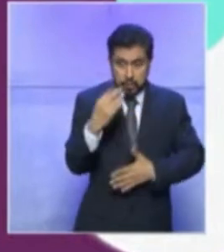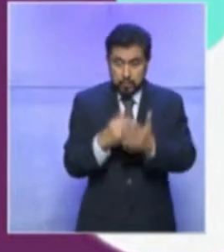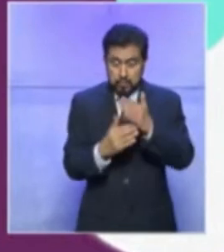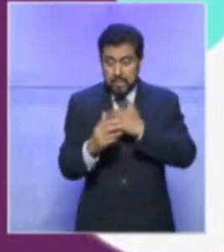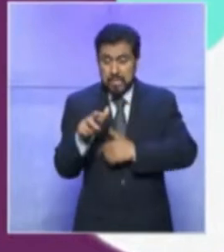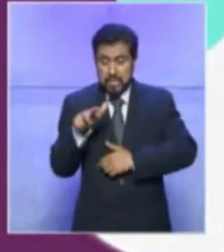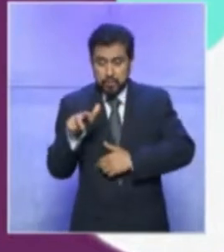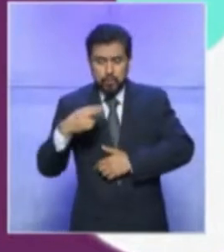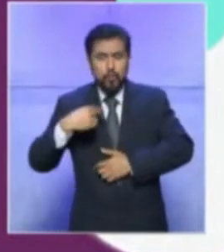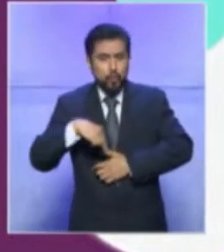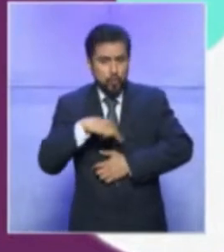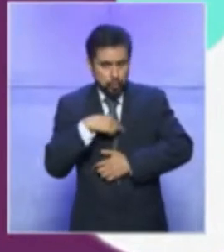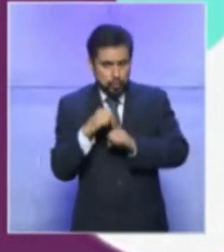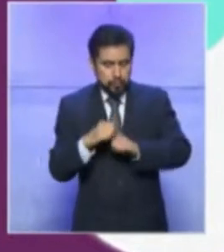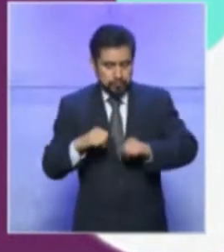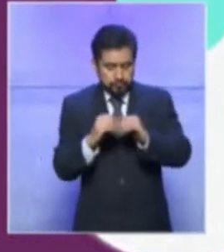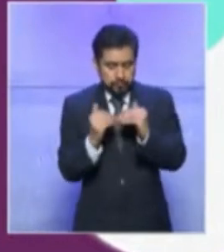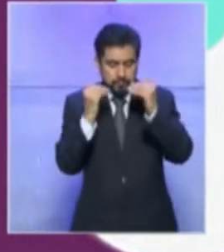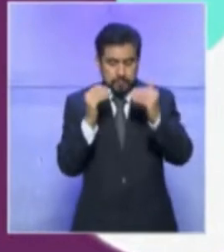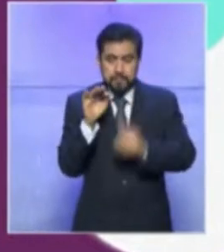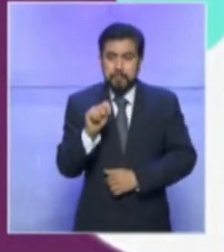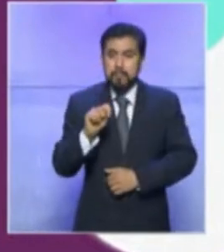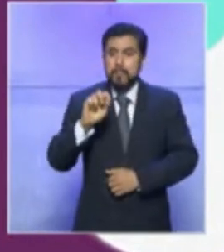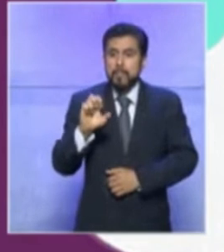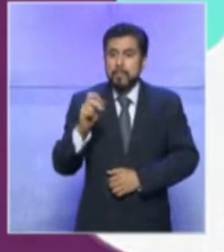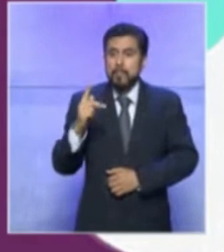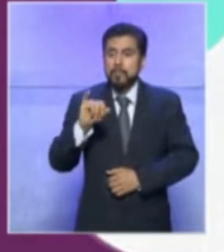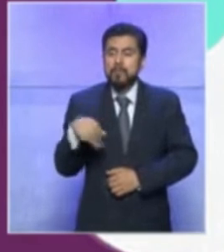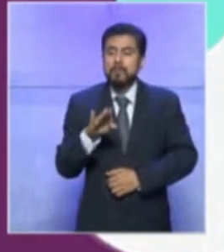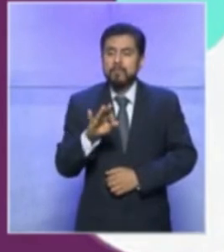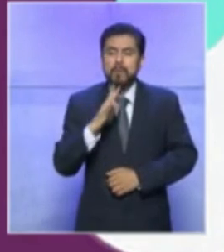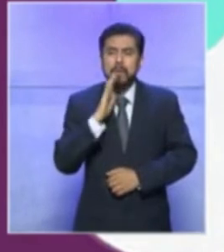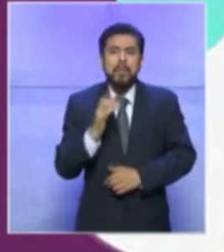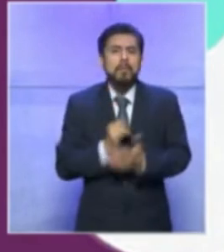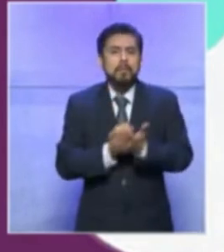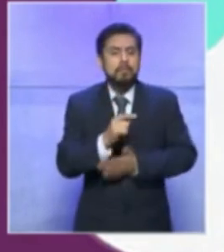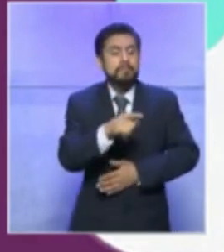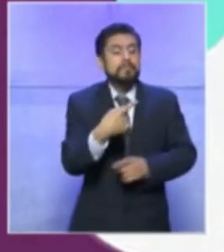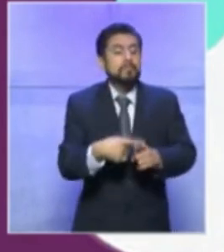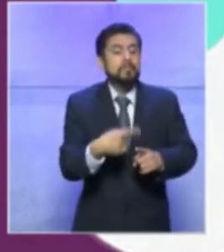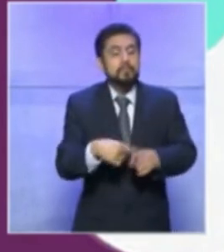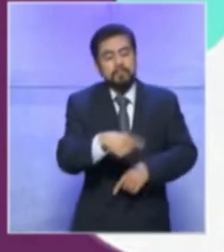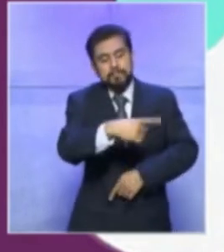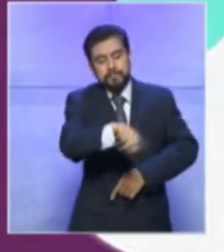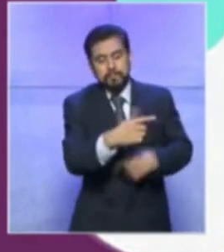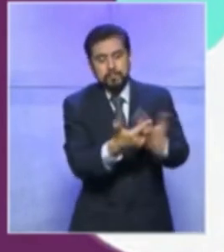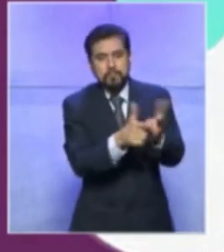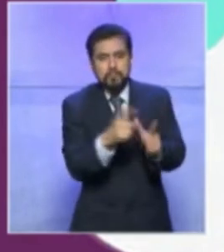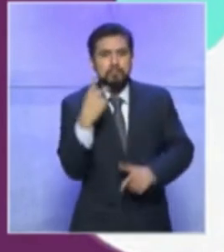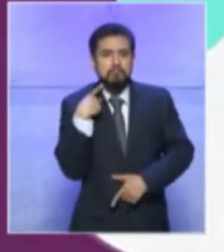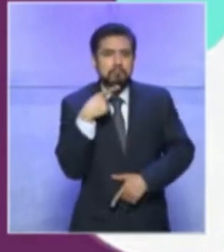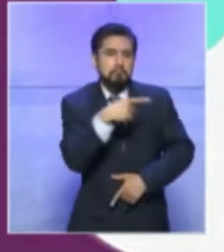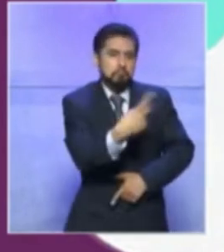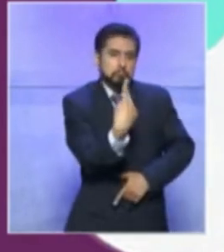Electoral sostuvo de manera categórica que son los partidos y no las coaliciones quienes participan en el reparto de diputaciones de